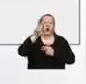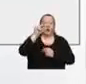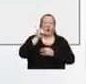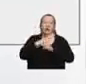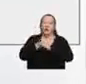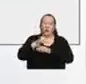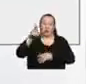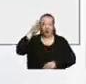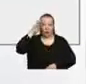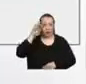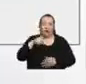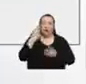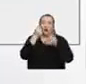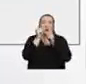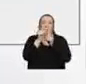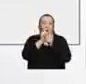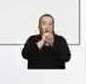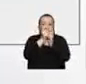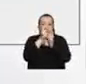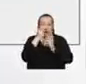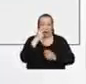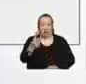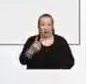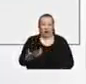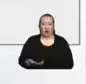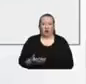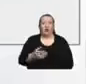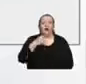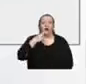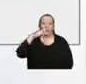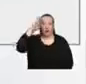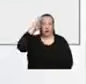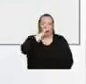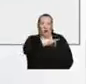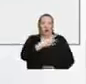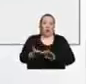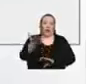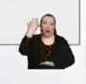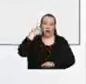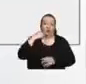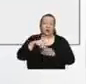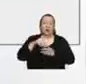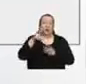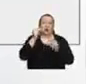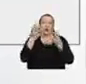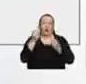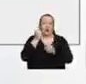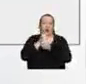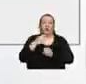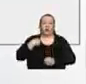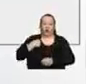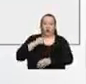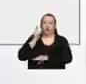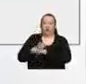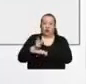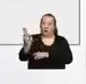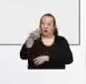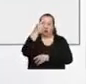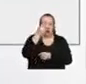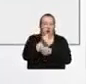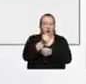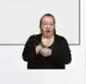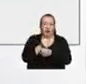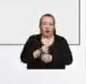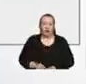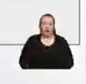hay que saber castellano nada más pero esto se agrava algunos comandantes para no querer actuar por supuesto yo los obligaba a actuar había presidente